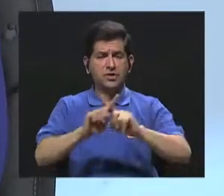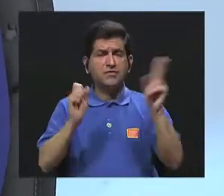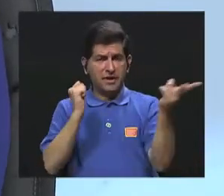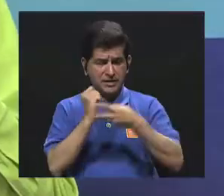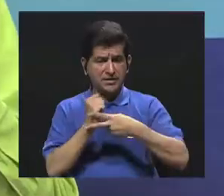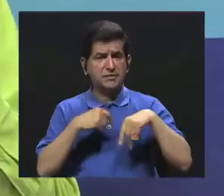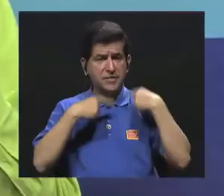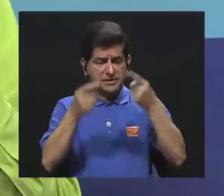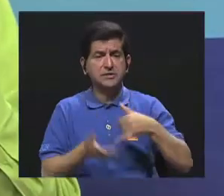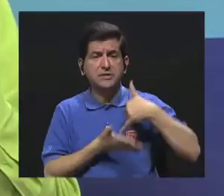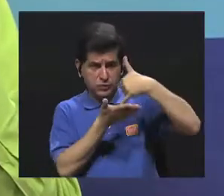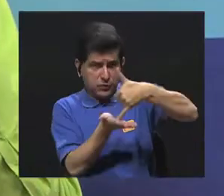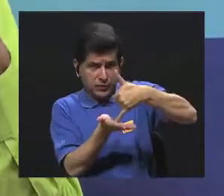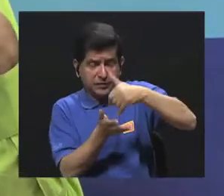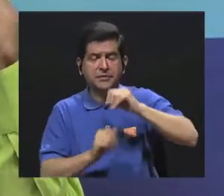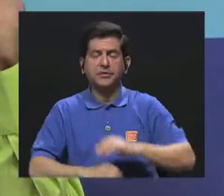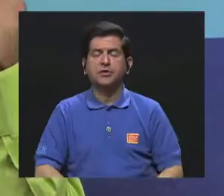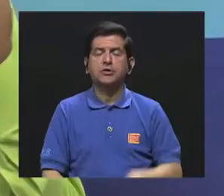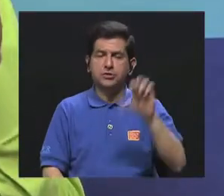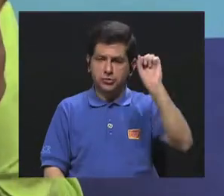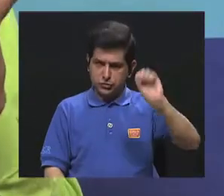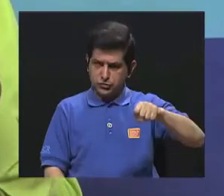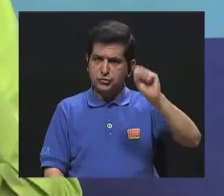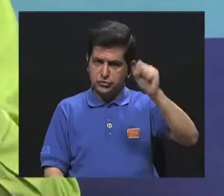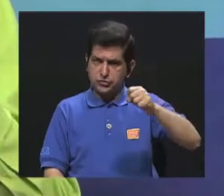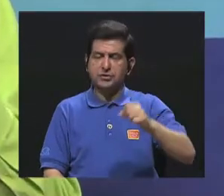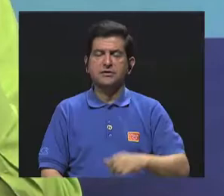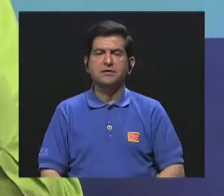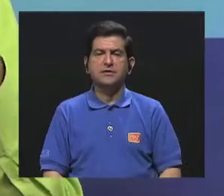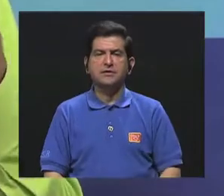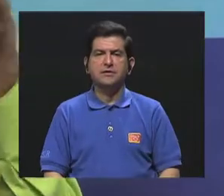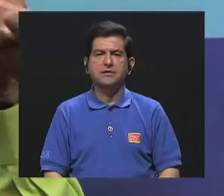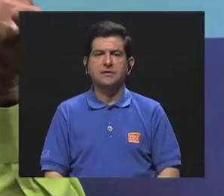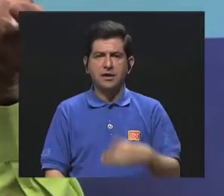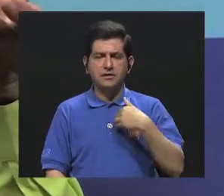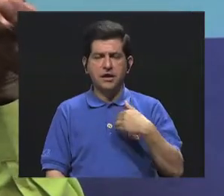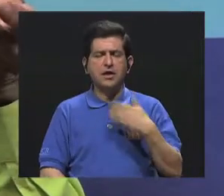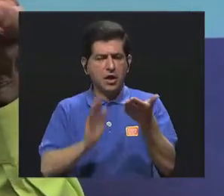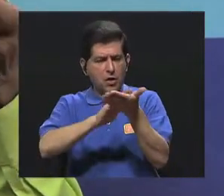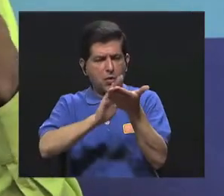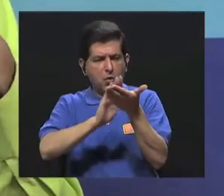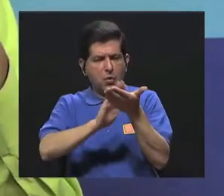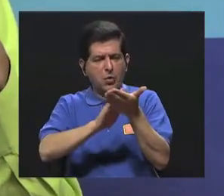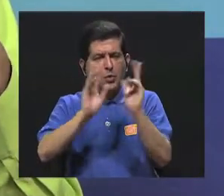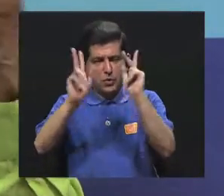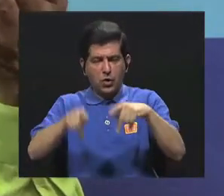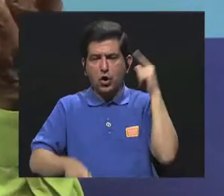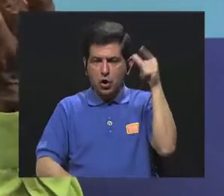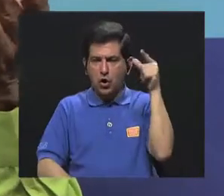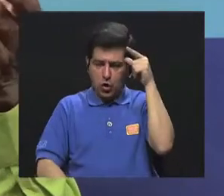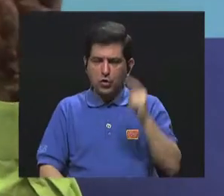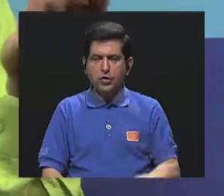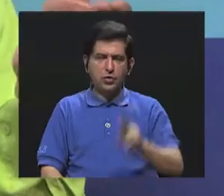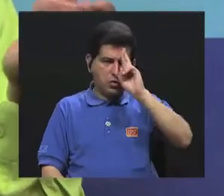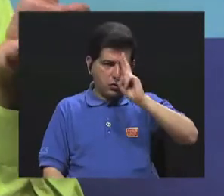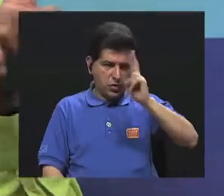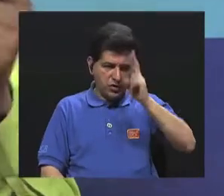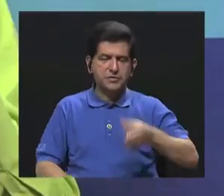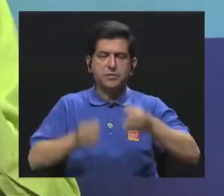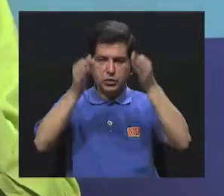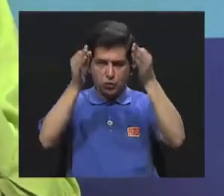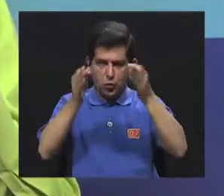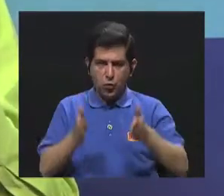escenario. Exactamente. Recibió el nutrido aplauso del público, por supuesto, el reconocimiento del